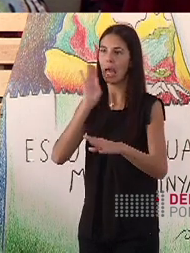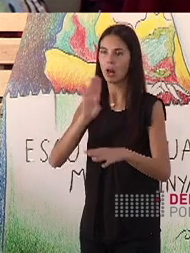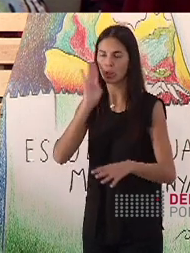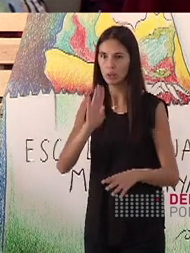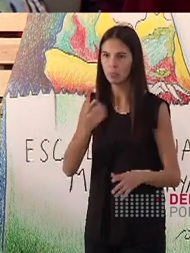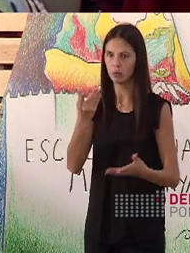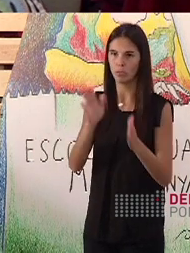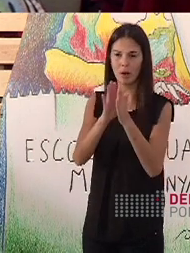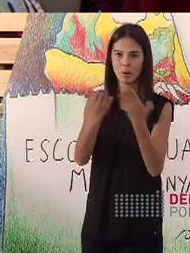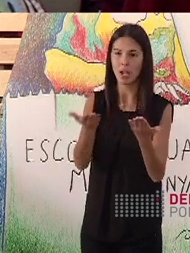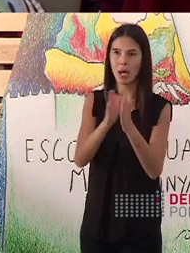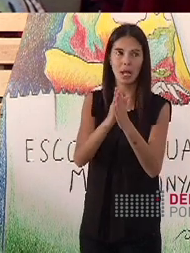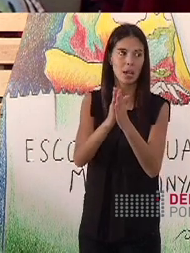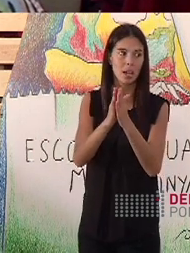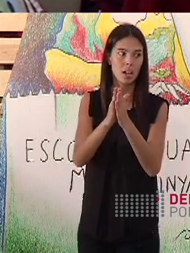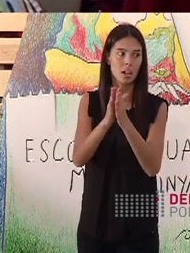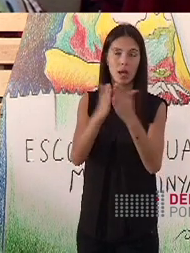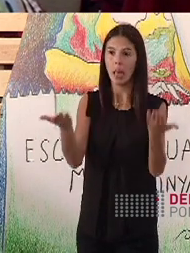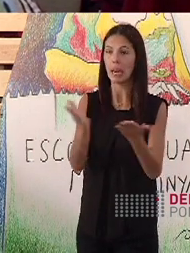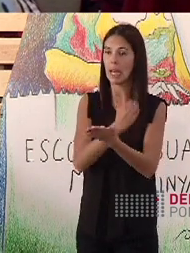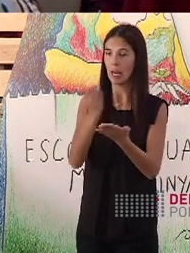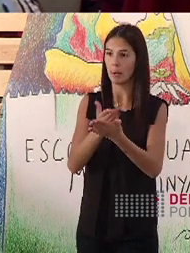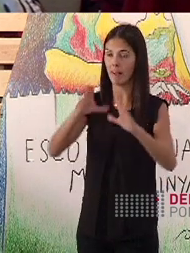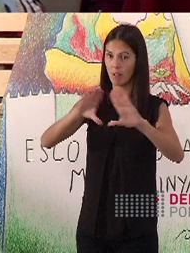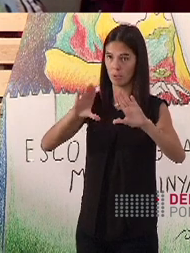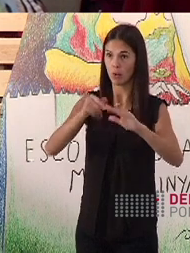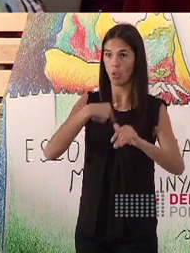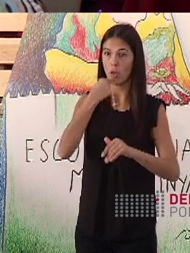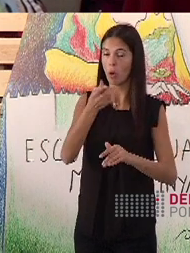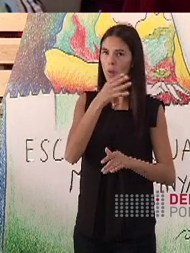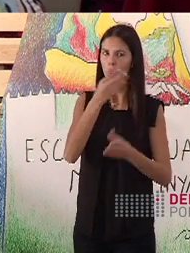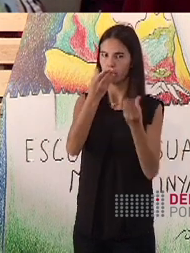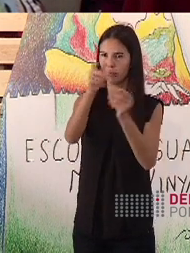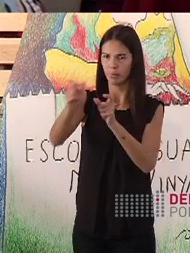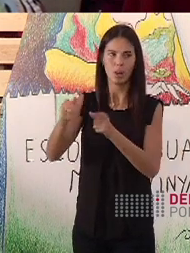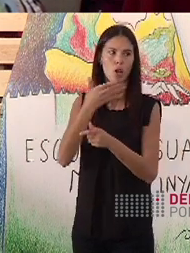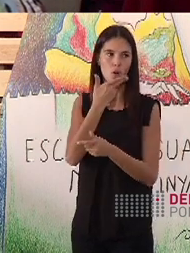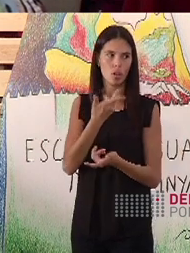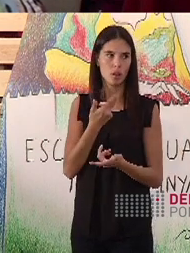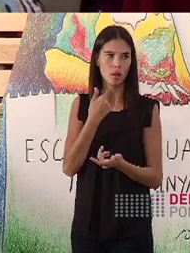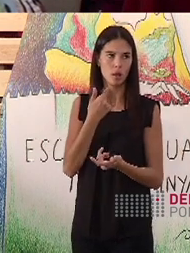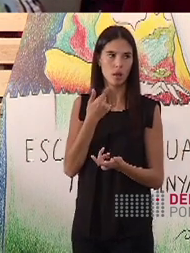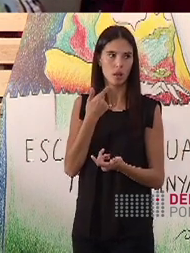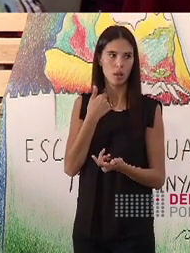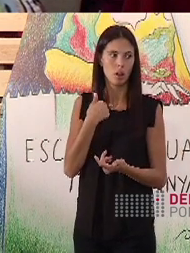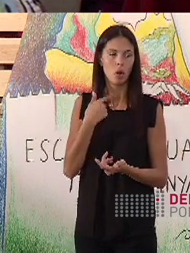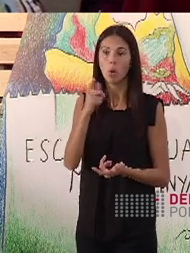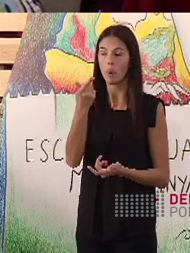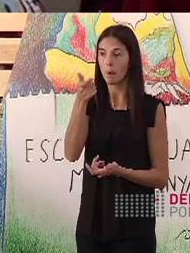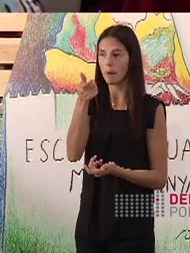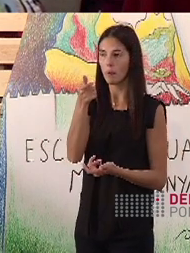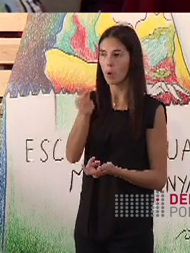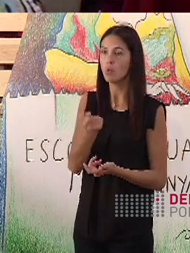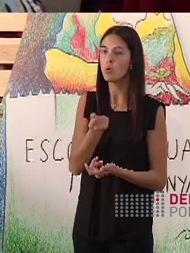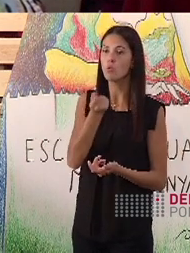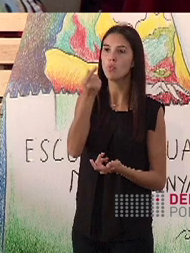revista feminista, concretamente os lo digo porque muchas aquí la conocéis, Afesta a Palabra Silenciada, sacó un